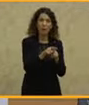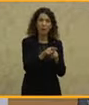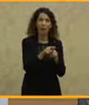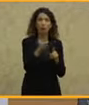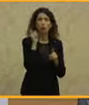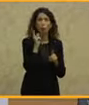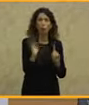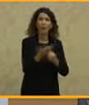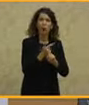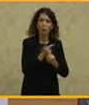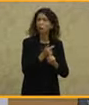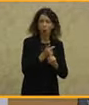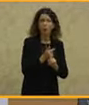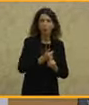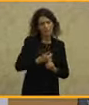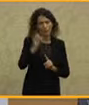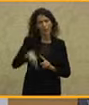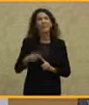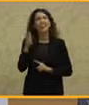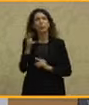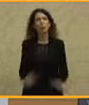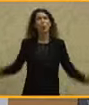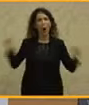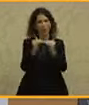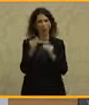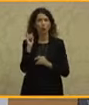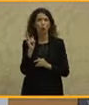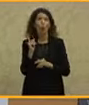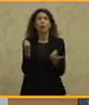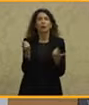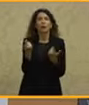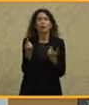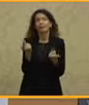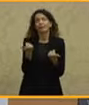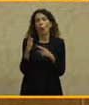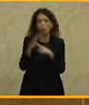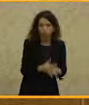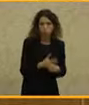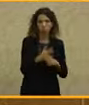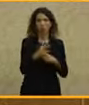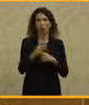diagnóstico y ejerzan su derecho a vivir en igualdad y no a sufrir situaciones de desventaja social.